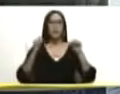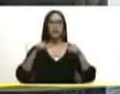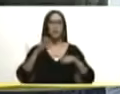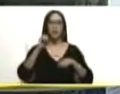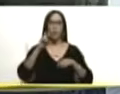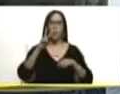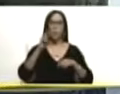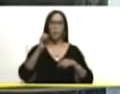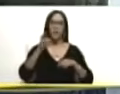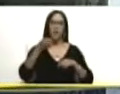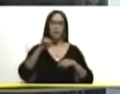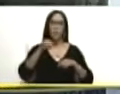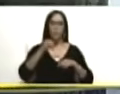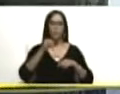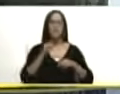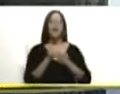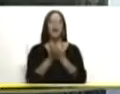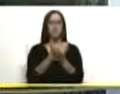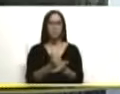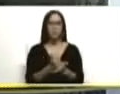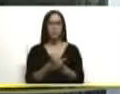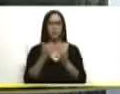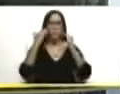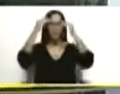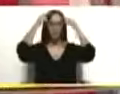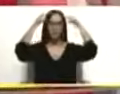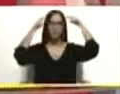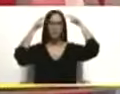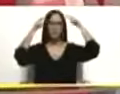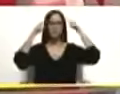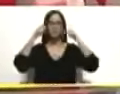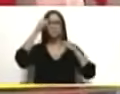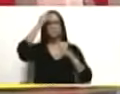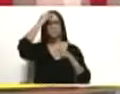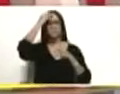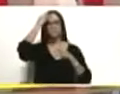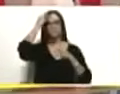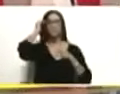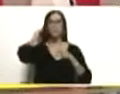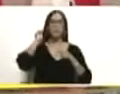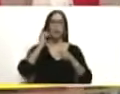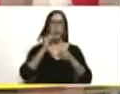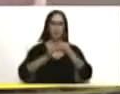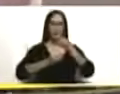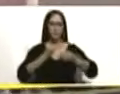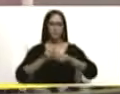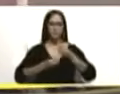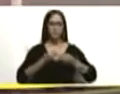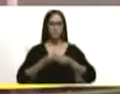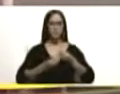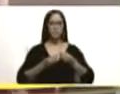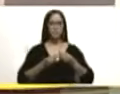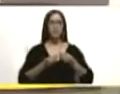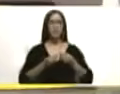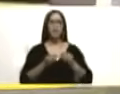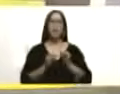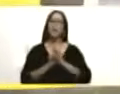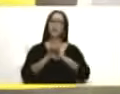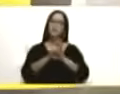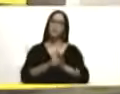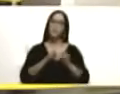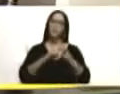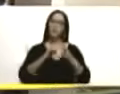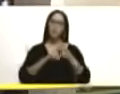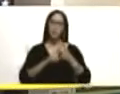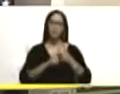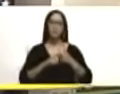el Ovejo ayudó al comandante Hugo Chávez a diseñar el logotipo entonces del